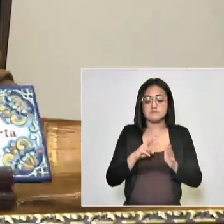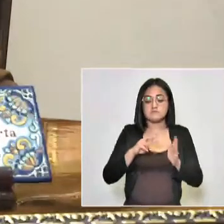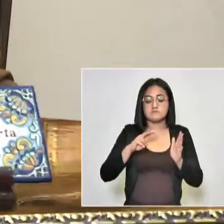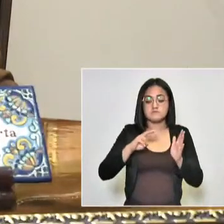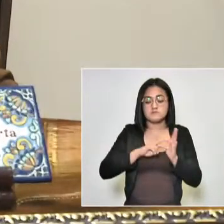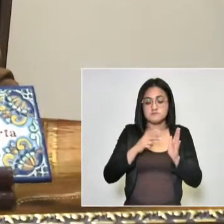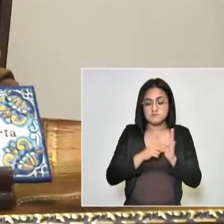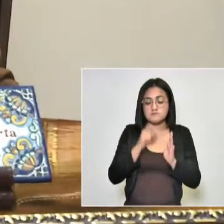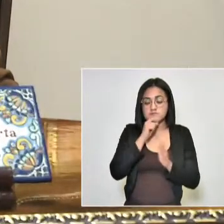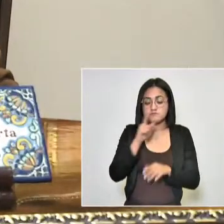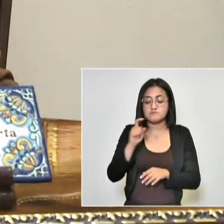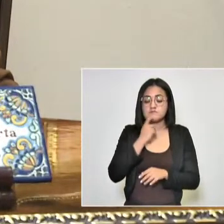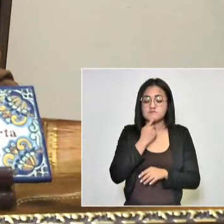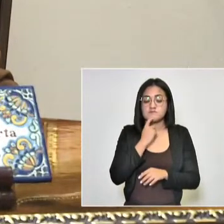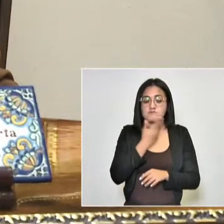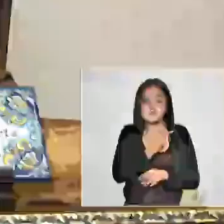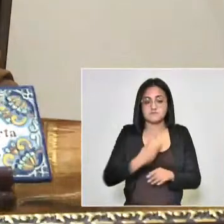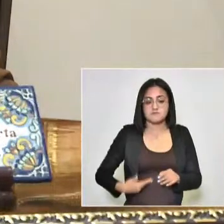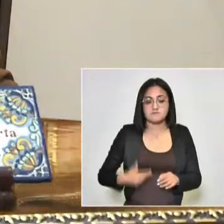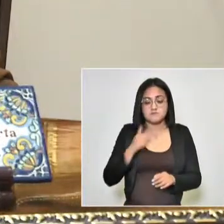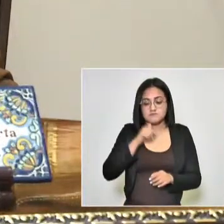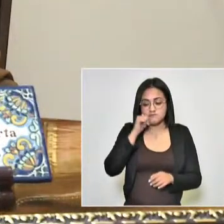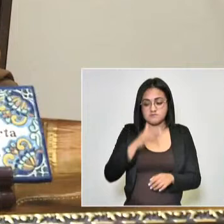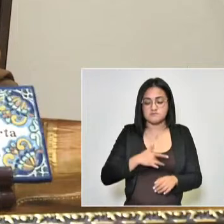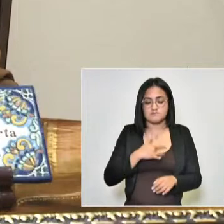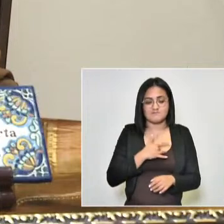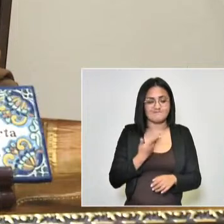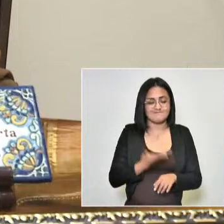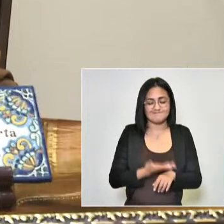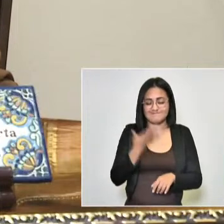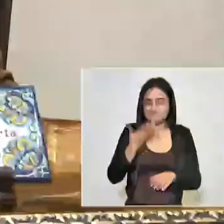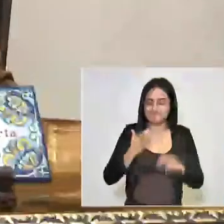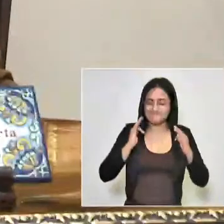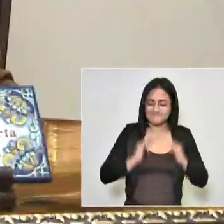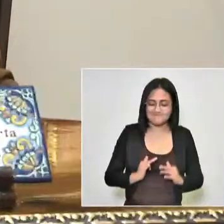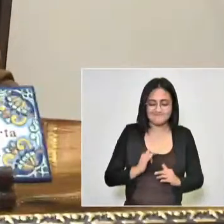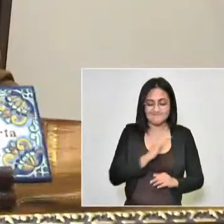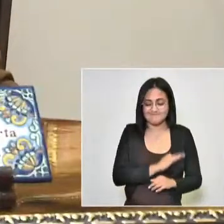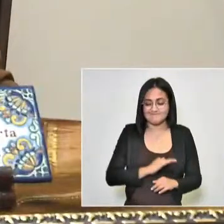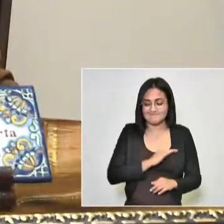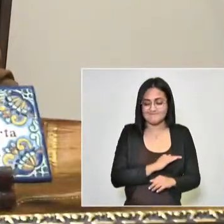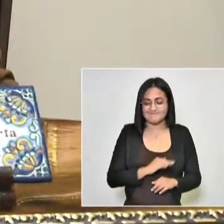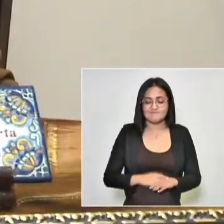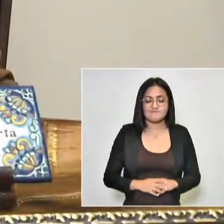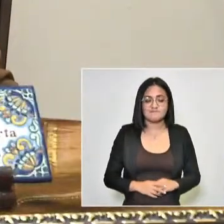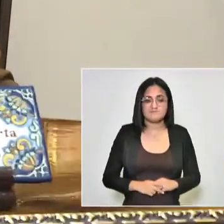Manuel, y ayer me sentí muy honrado, muy honrado.